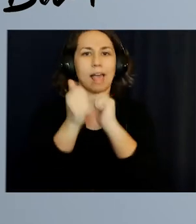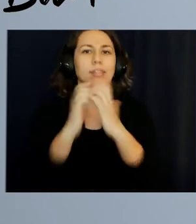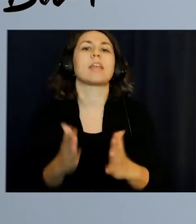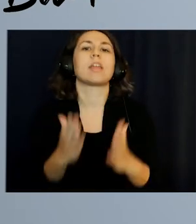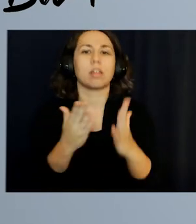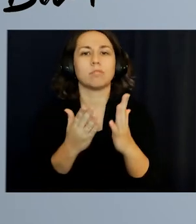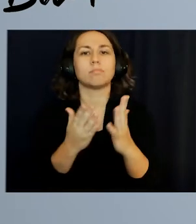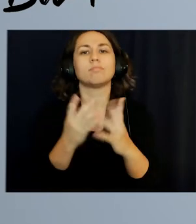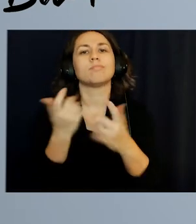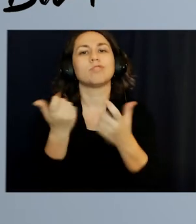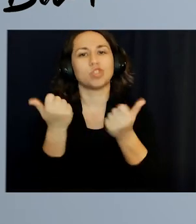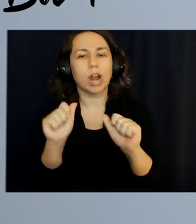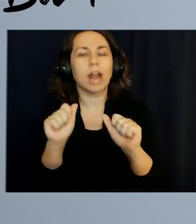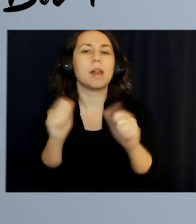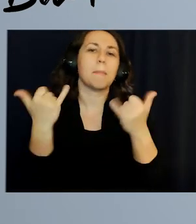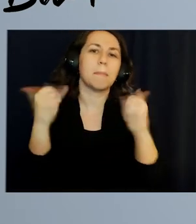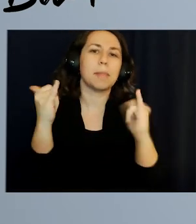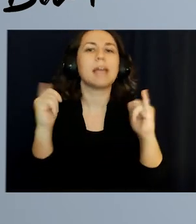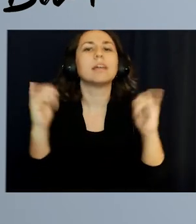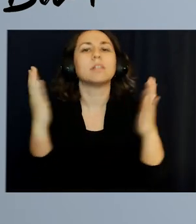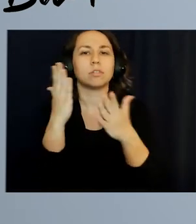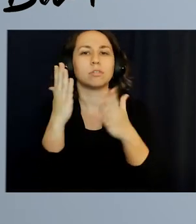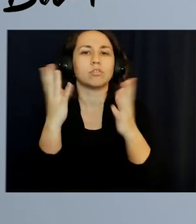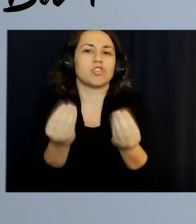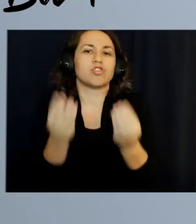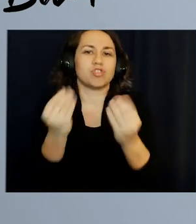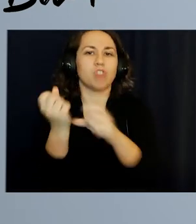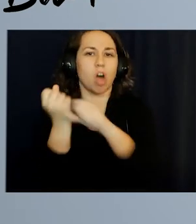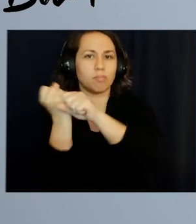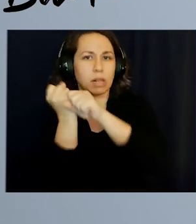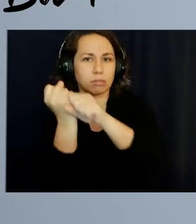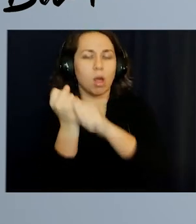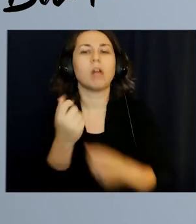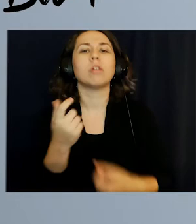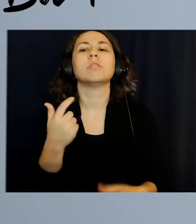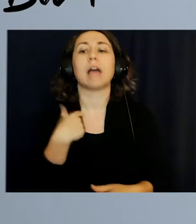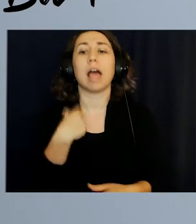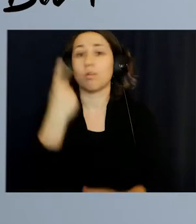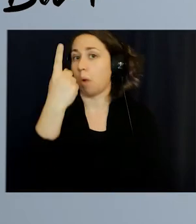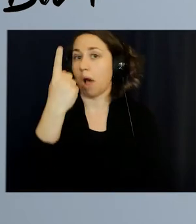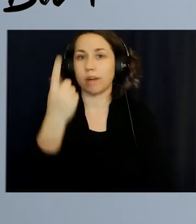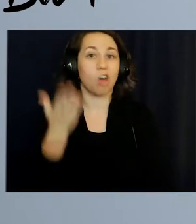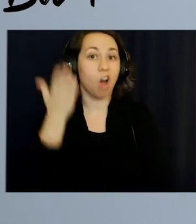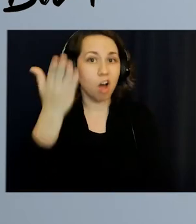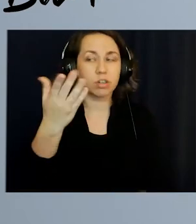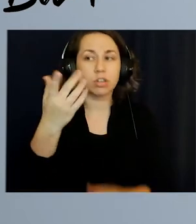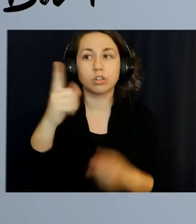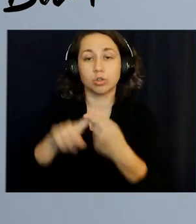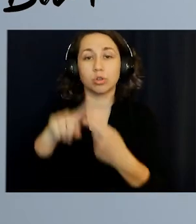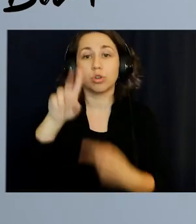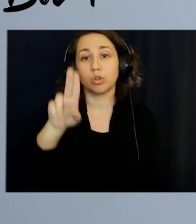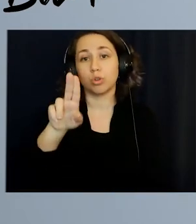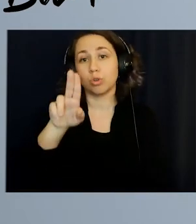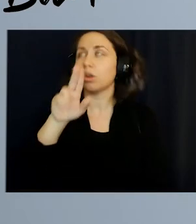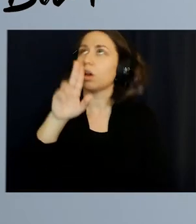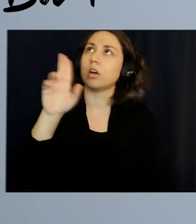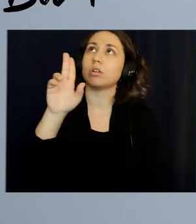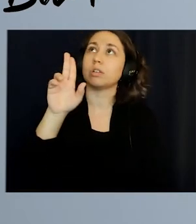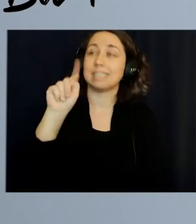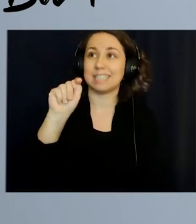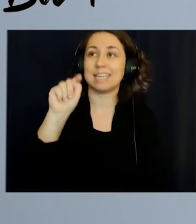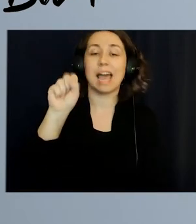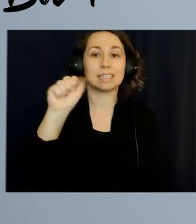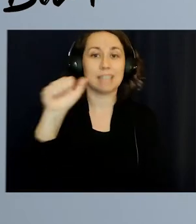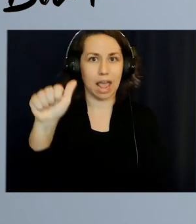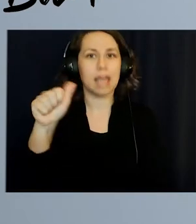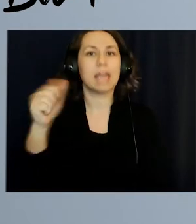ser atleta para jugar softball todo ese tiempo, todas estas cirugías, tuve una oferta solamente a UTSA en San